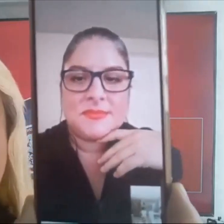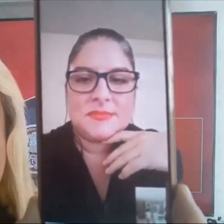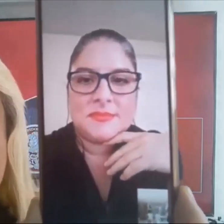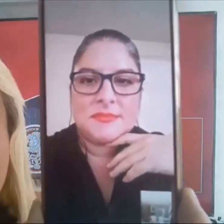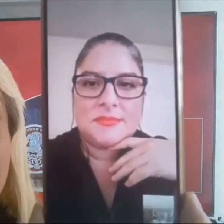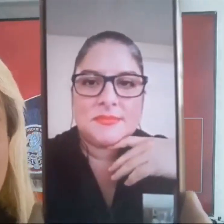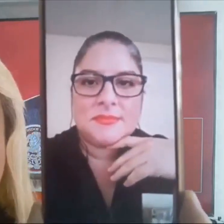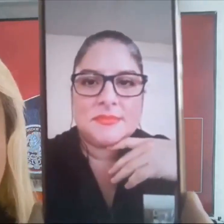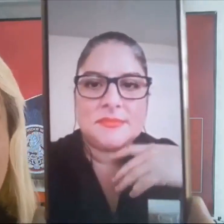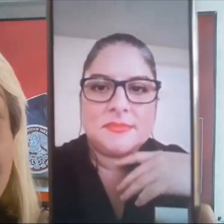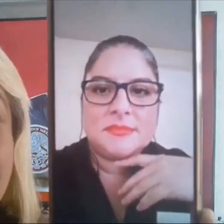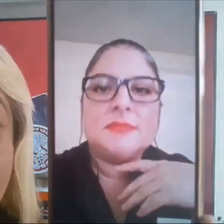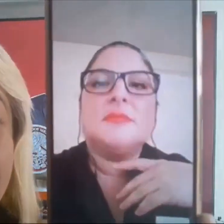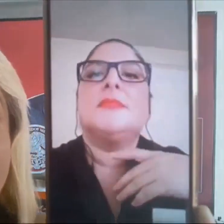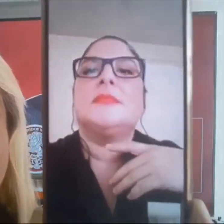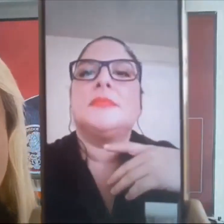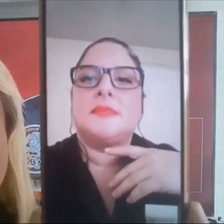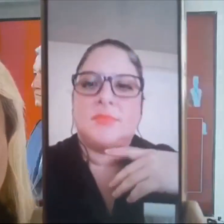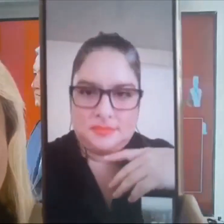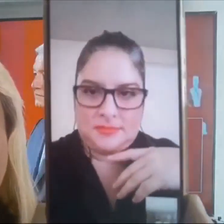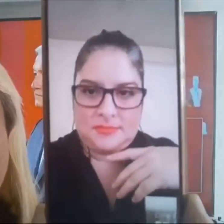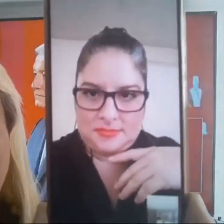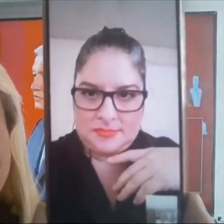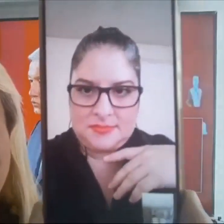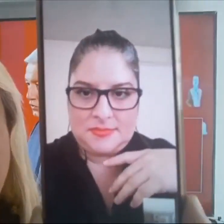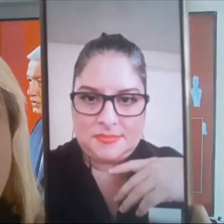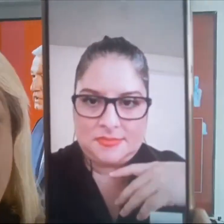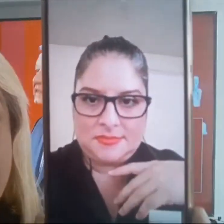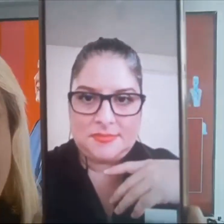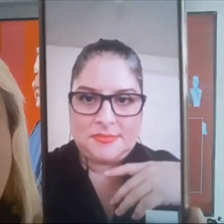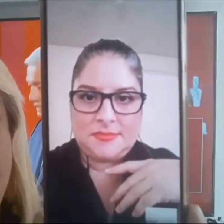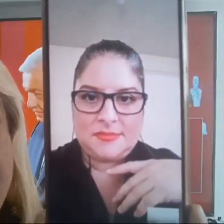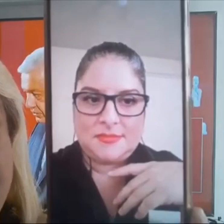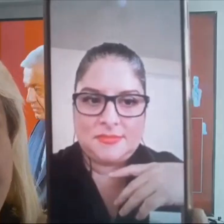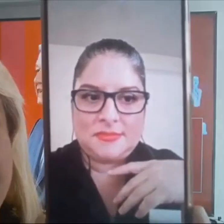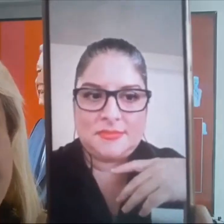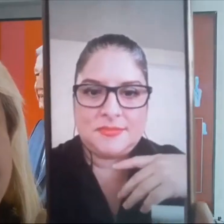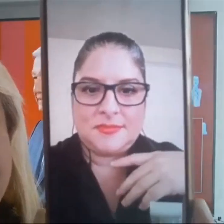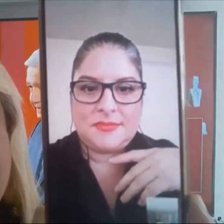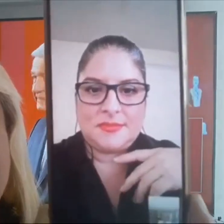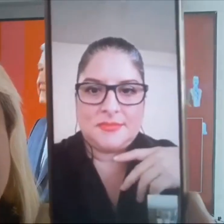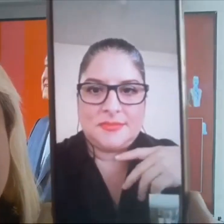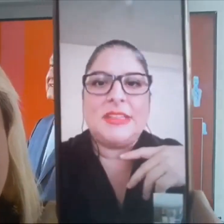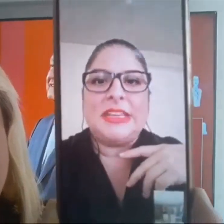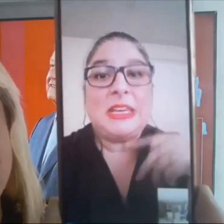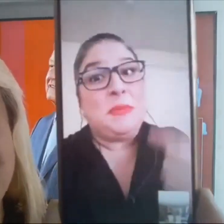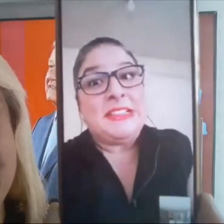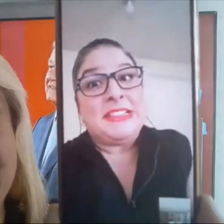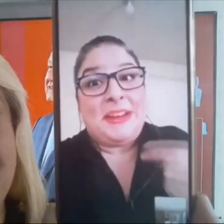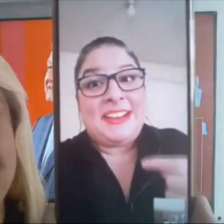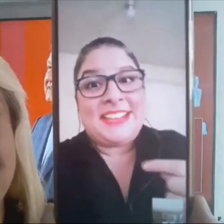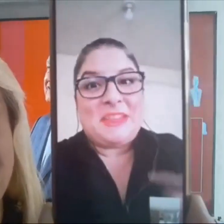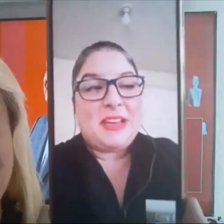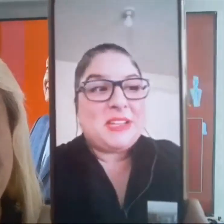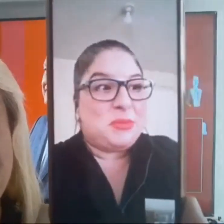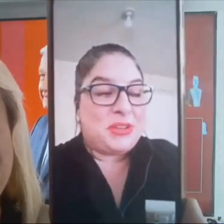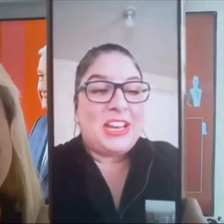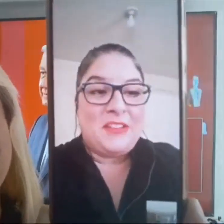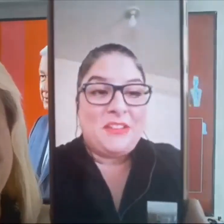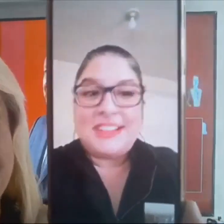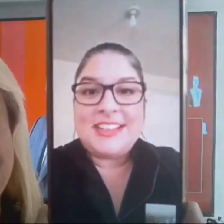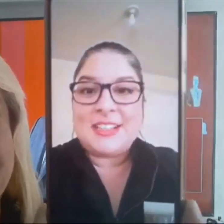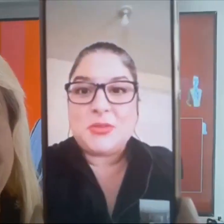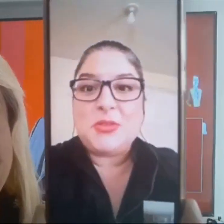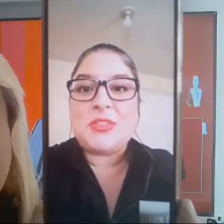necesite Estados Unidos de información acerca de García Luna y compañía. Entonces, bueno, pues sí se... Y viceversa,